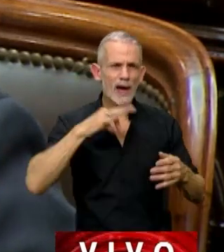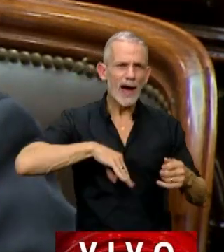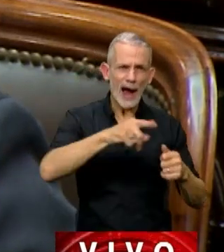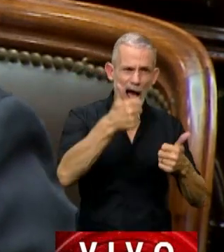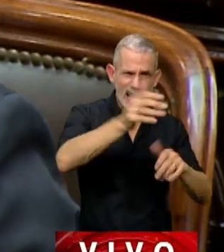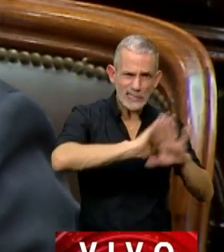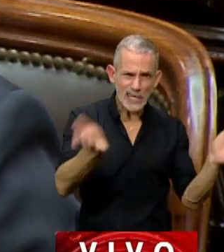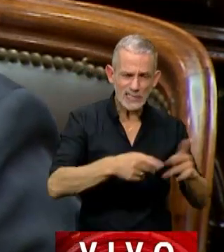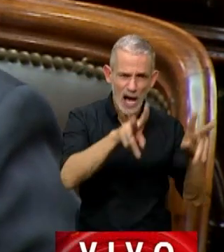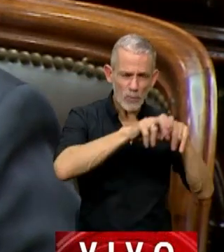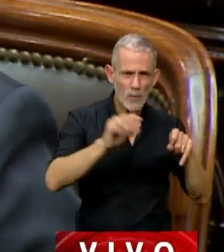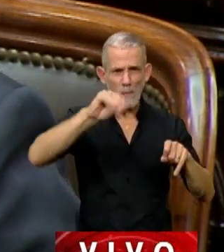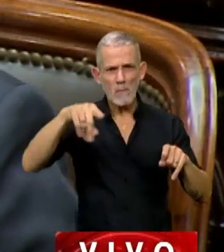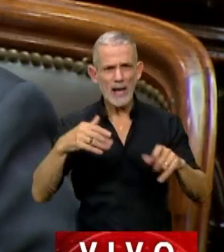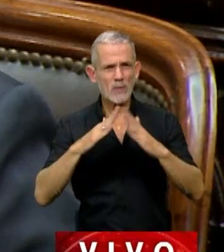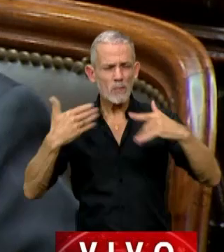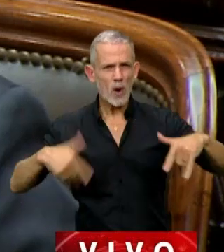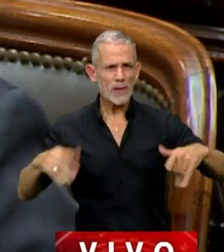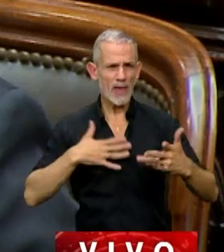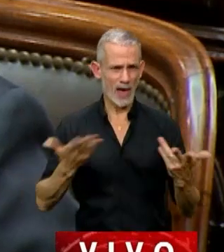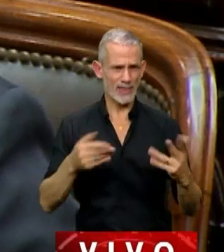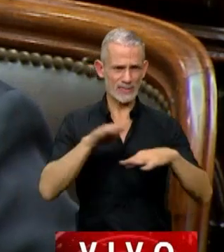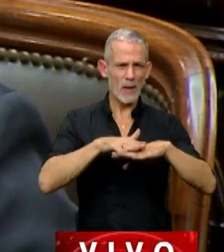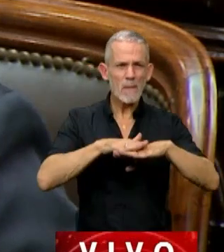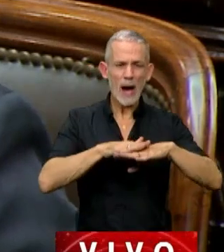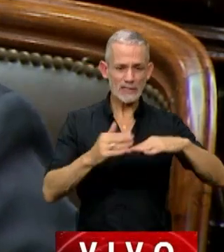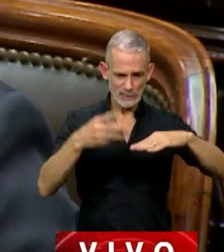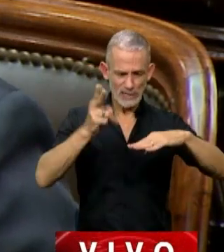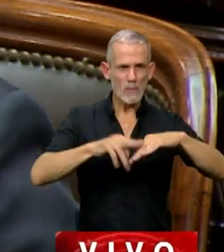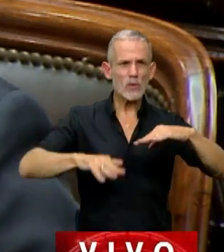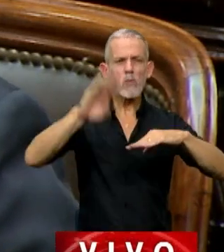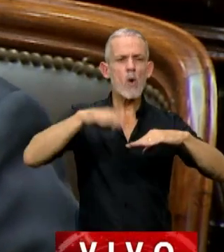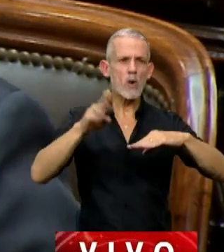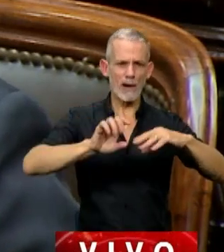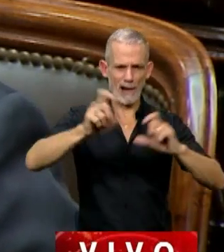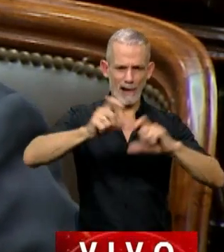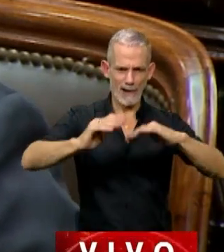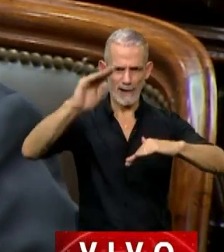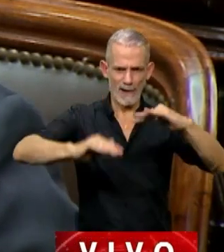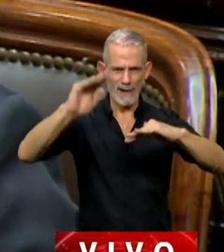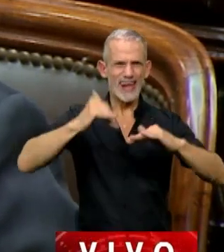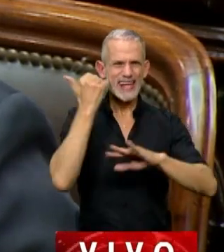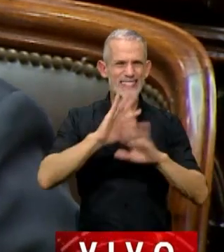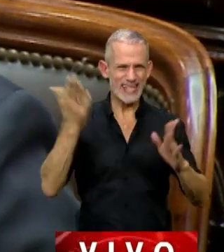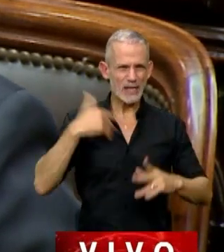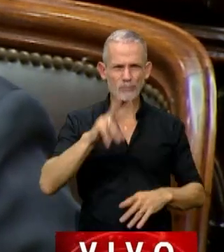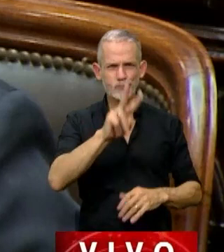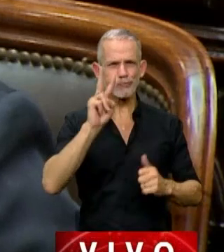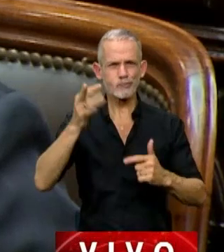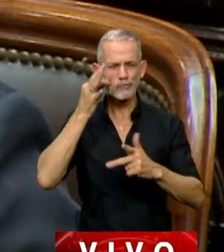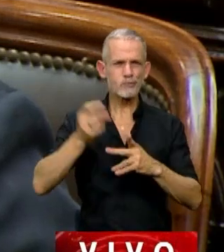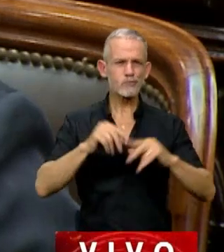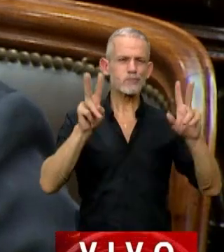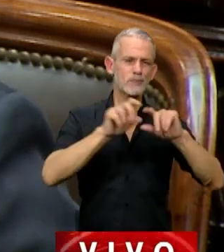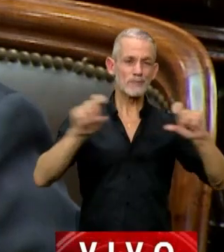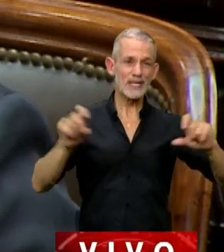que ya se obtuvieron. En quinto lugar, porque la base imponible de ese impuesto se muda muy fácil. Ya lo vimos con buena parte de los